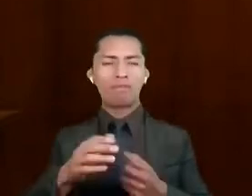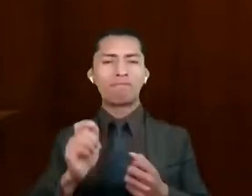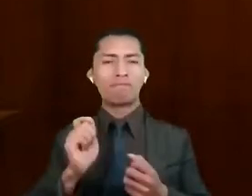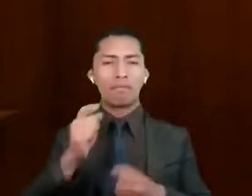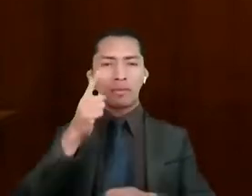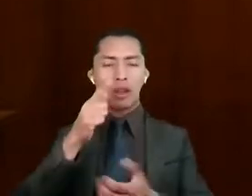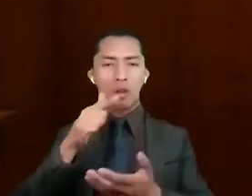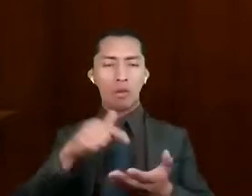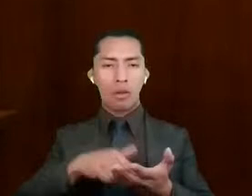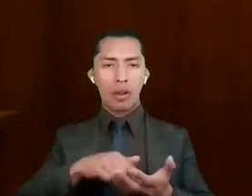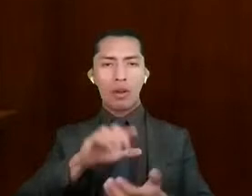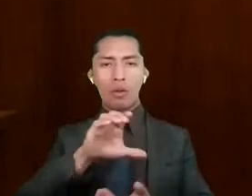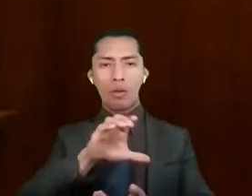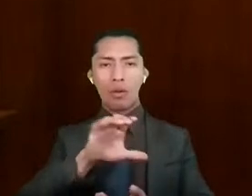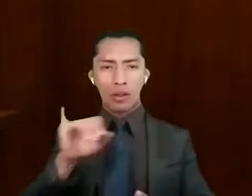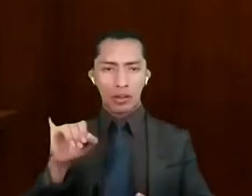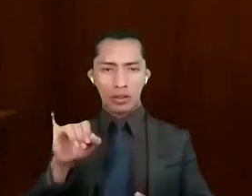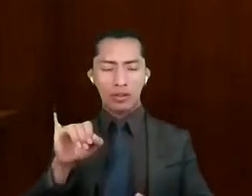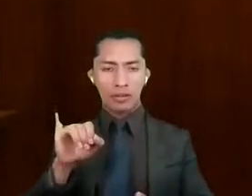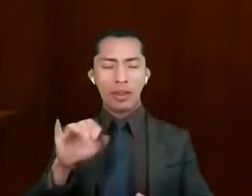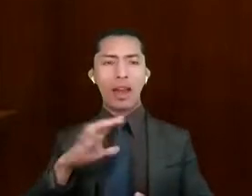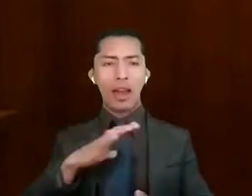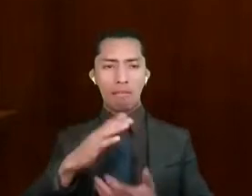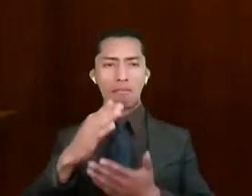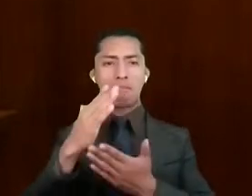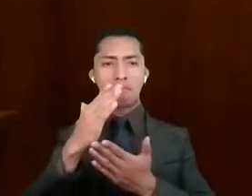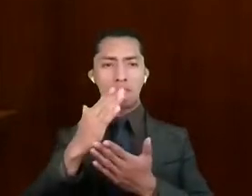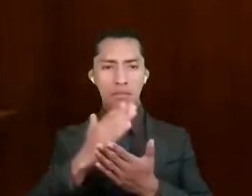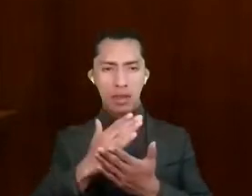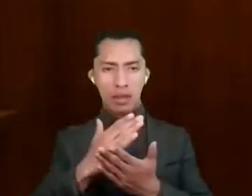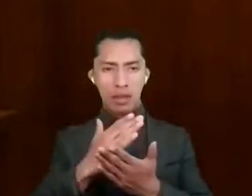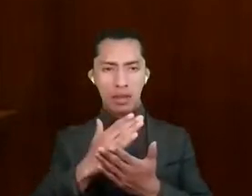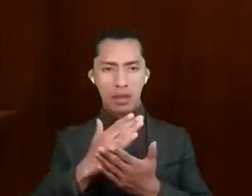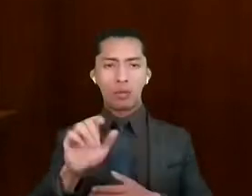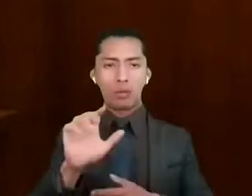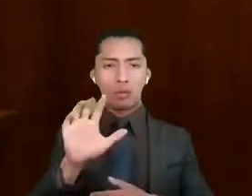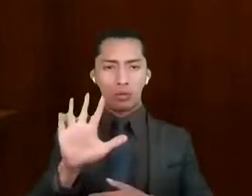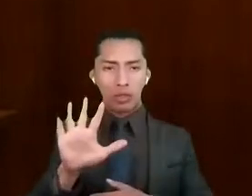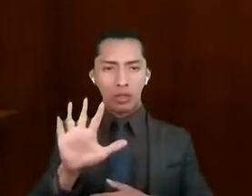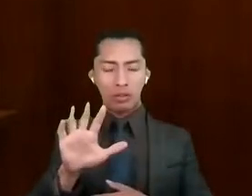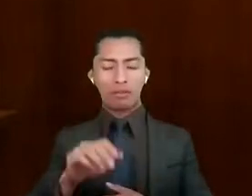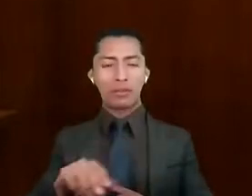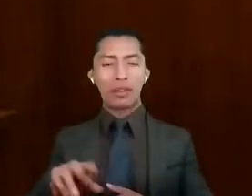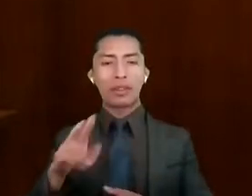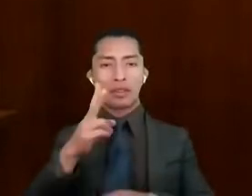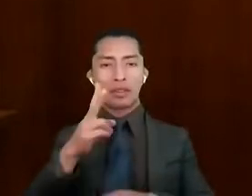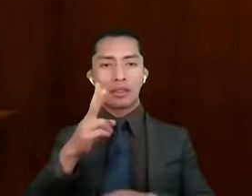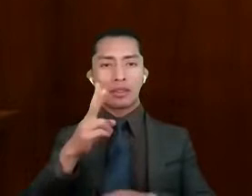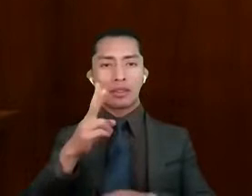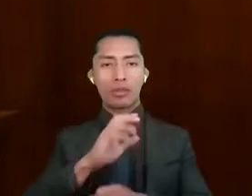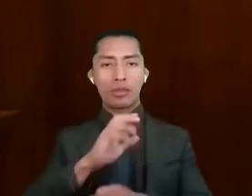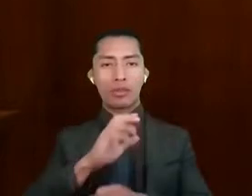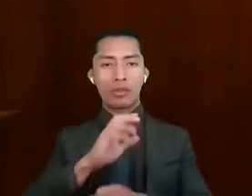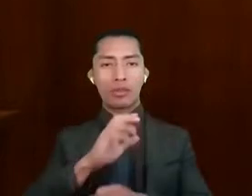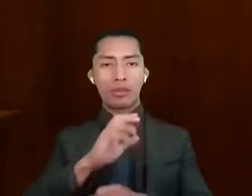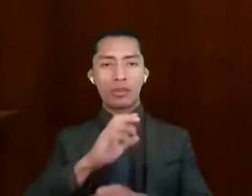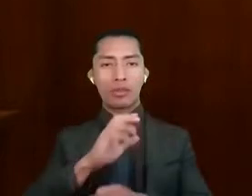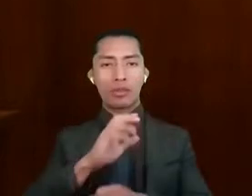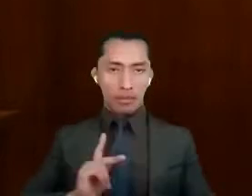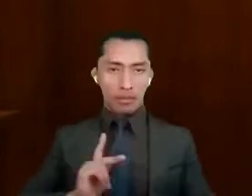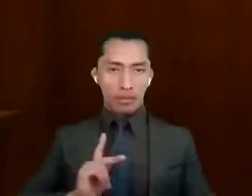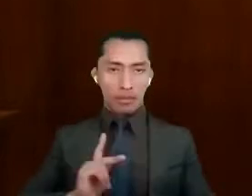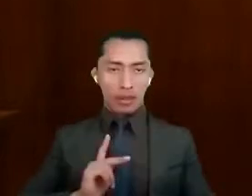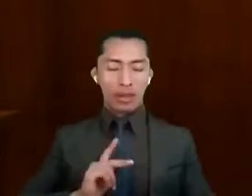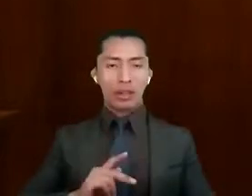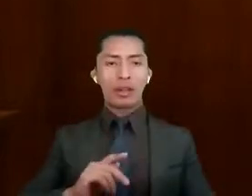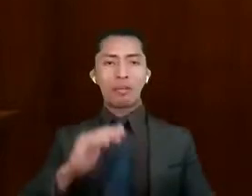Izcalli, con una incidencia menor al 0.5. En segundo lugar, Ecatepec de Morelos, bajó al